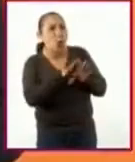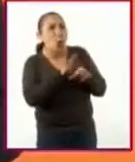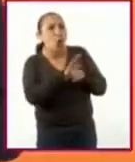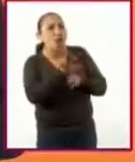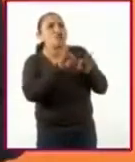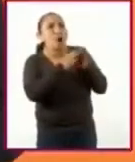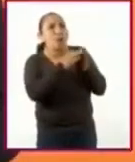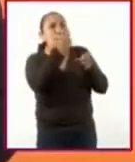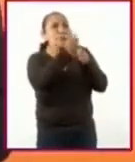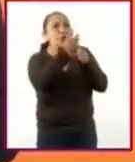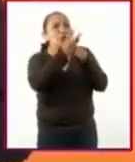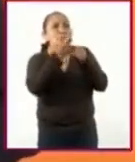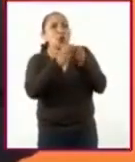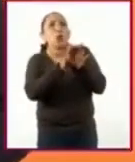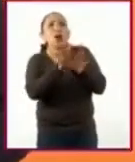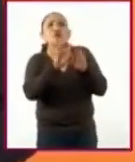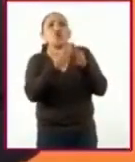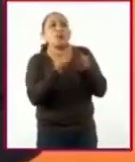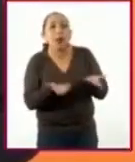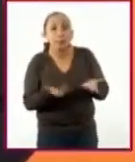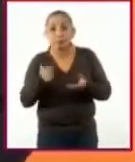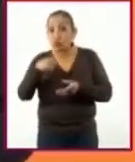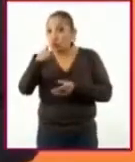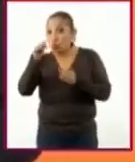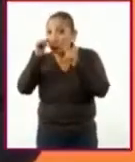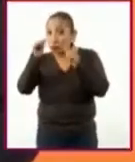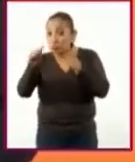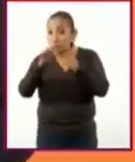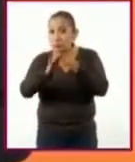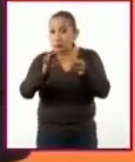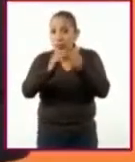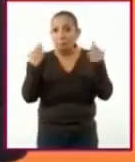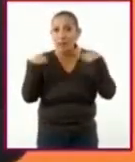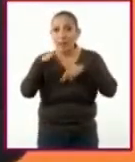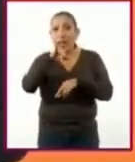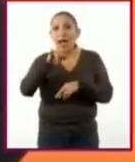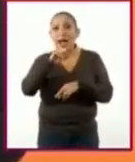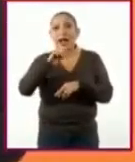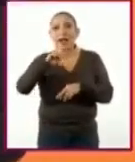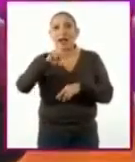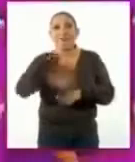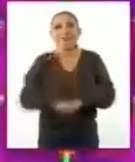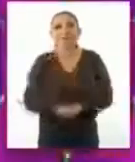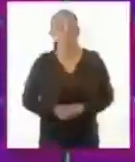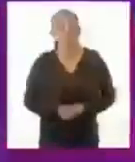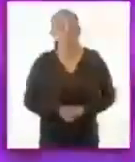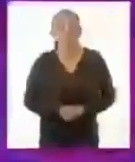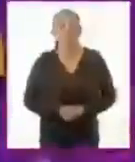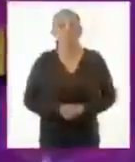operaciones? Desde luego, presten atención a la explicación del profesor Jared.